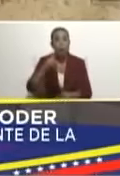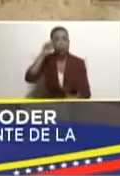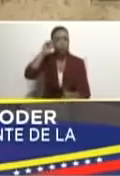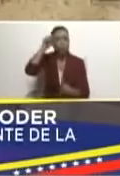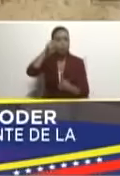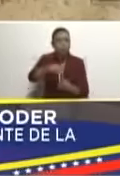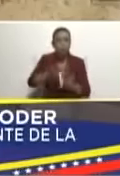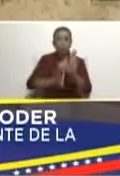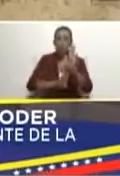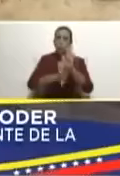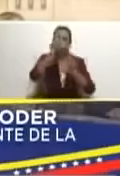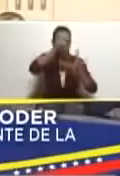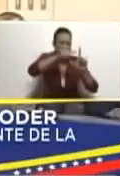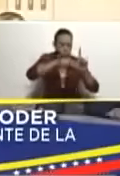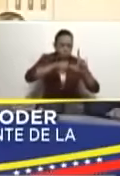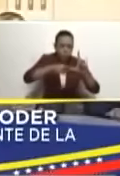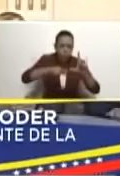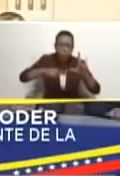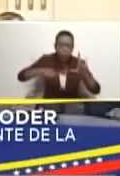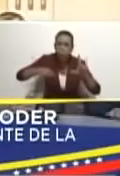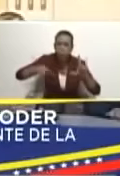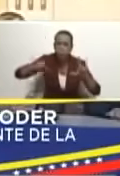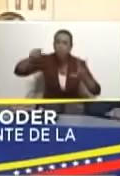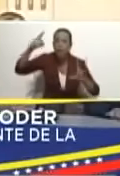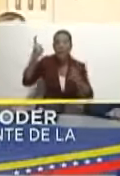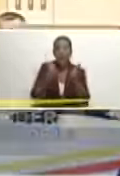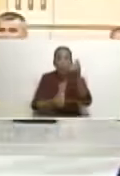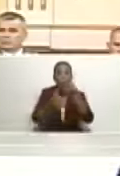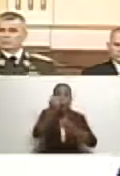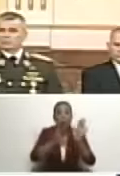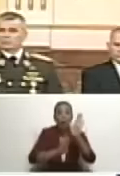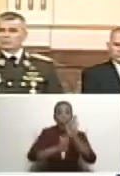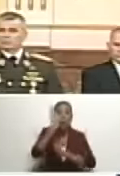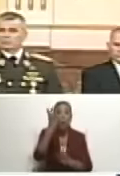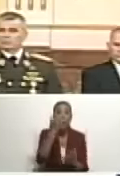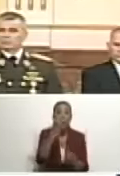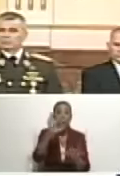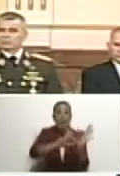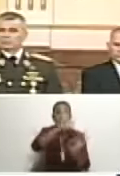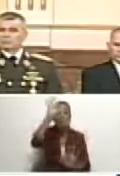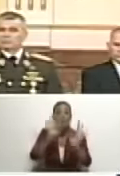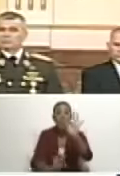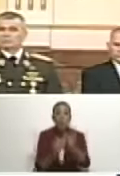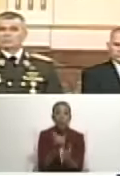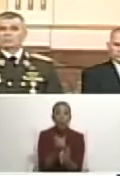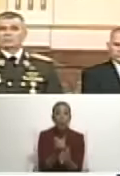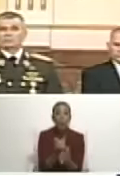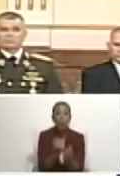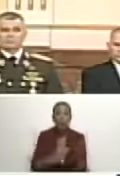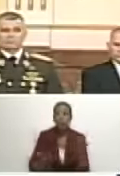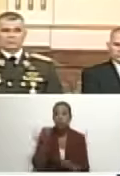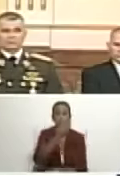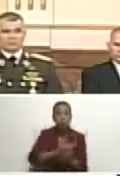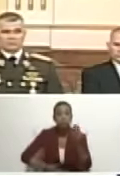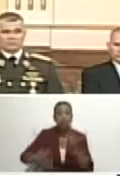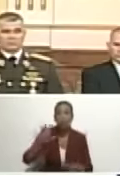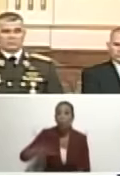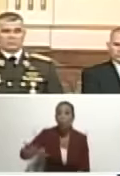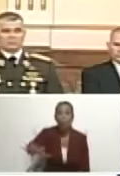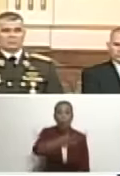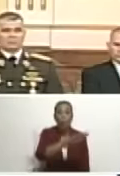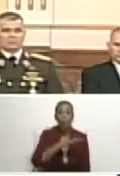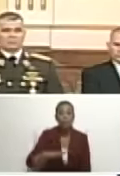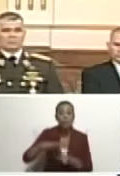apuntala todo el proceso de recuperación y crecimiento integral de nuestro país en todos los